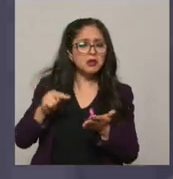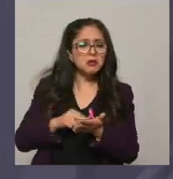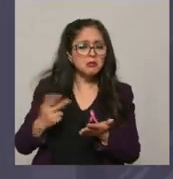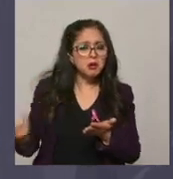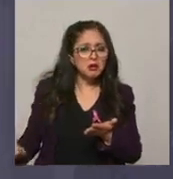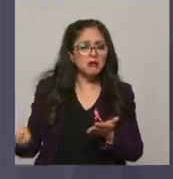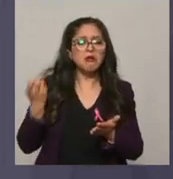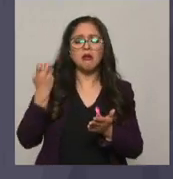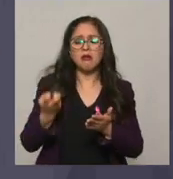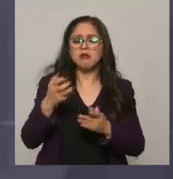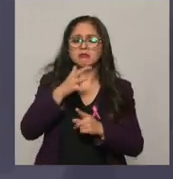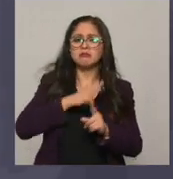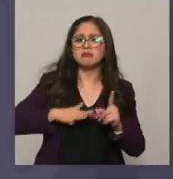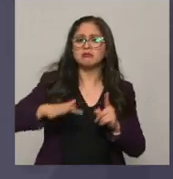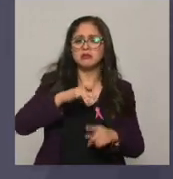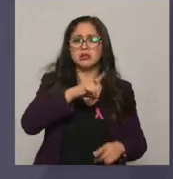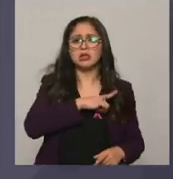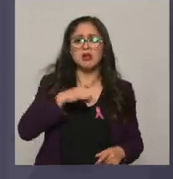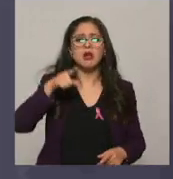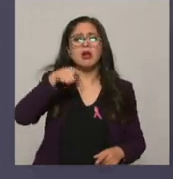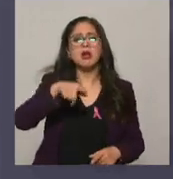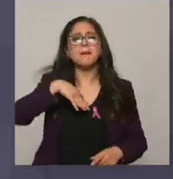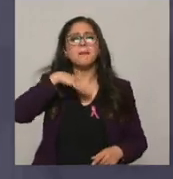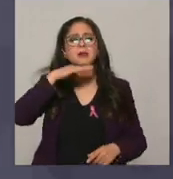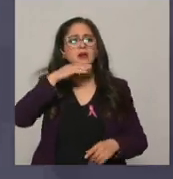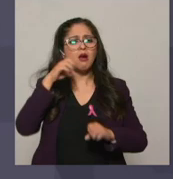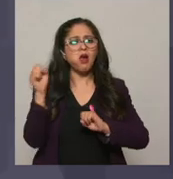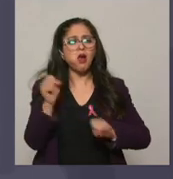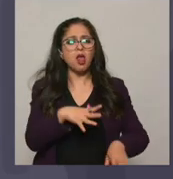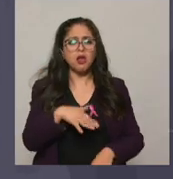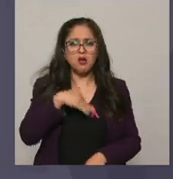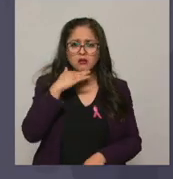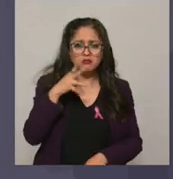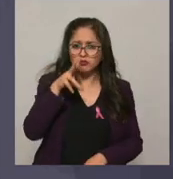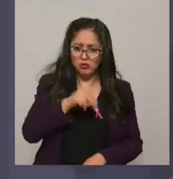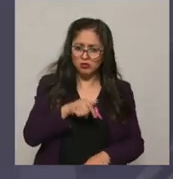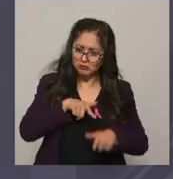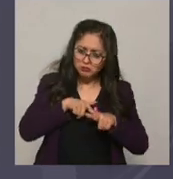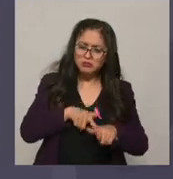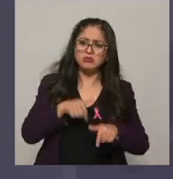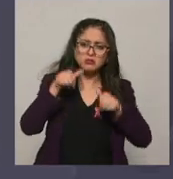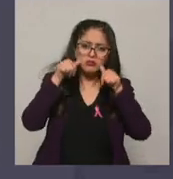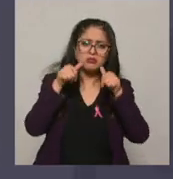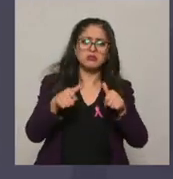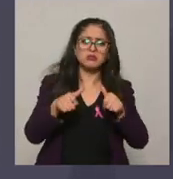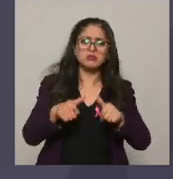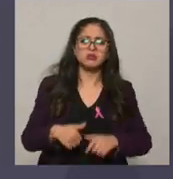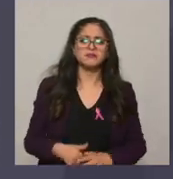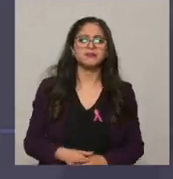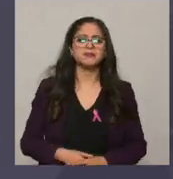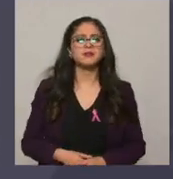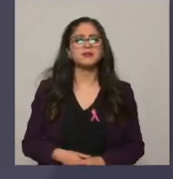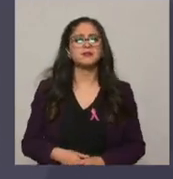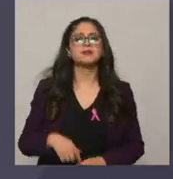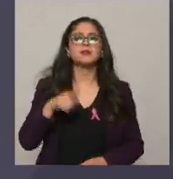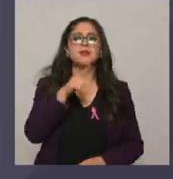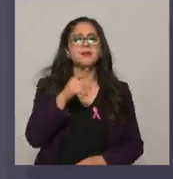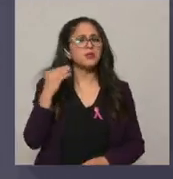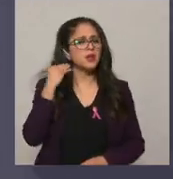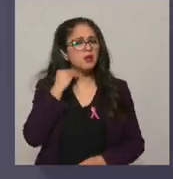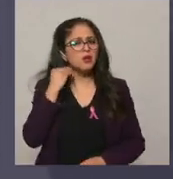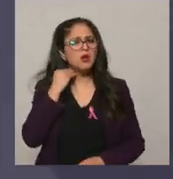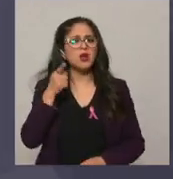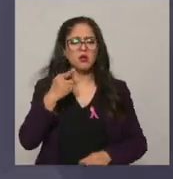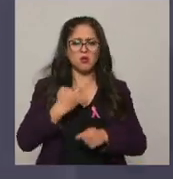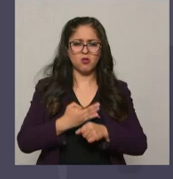un escenario que sí tenemos, que no debemos de dejar de quitar el dedo del renglón en ese aspecto. Abogada, ¿en qué está incurriendo